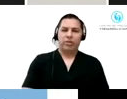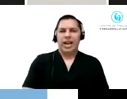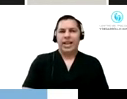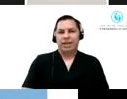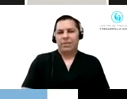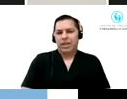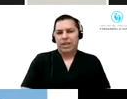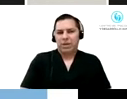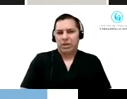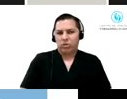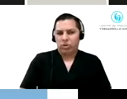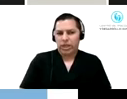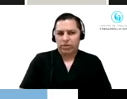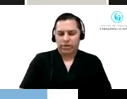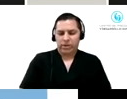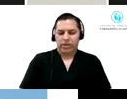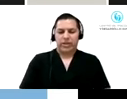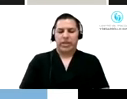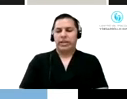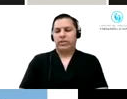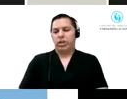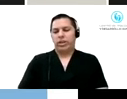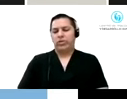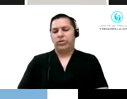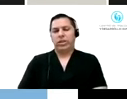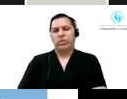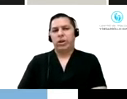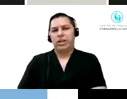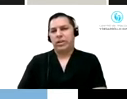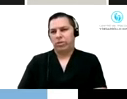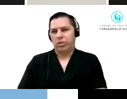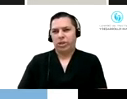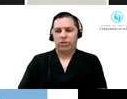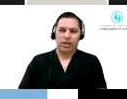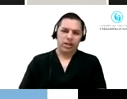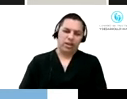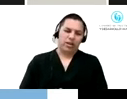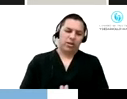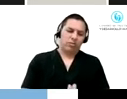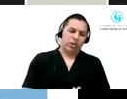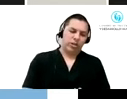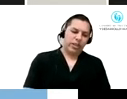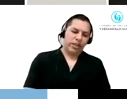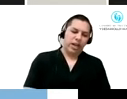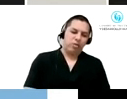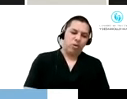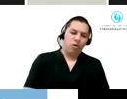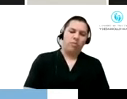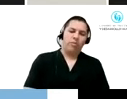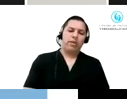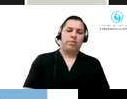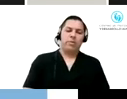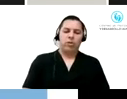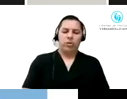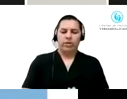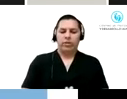de género altamente masculino y su orientación sexual ser homosexual. O puedes tener a un